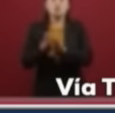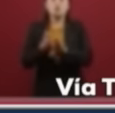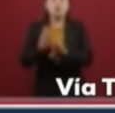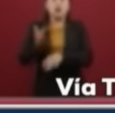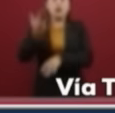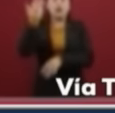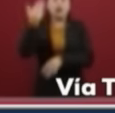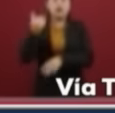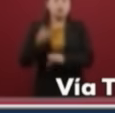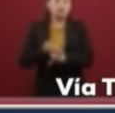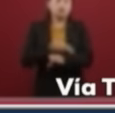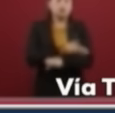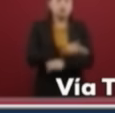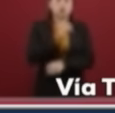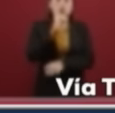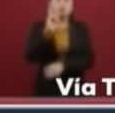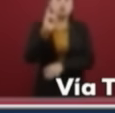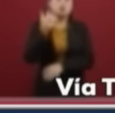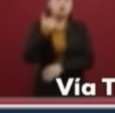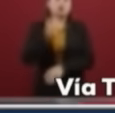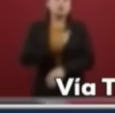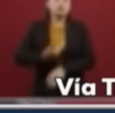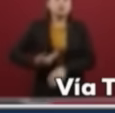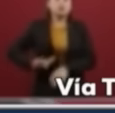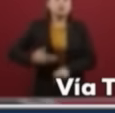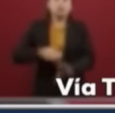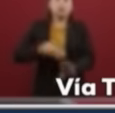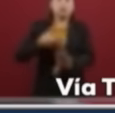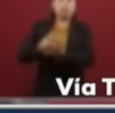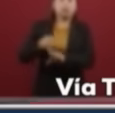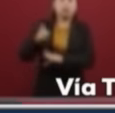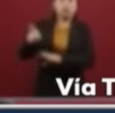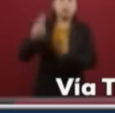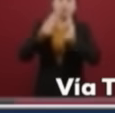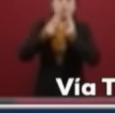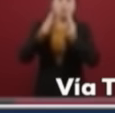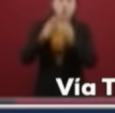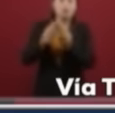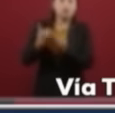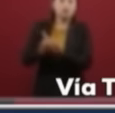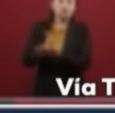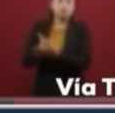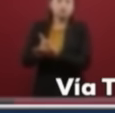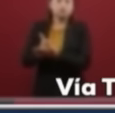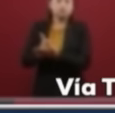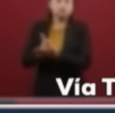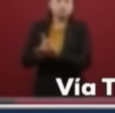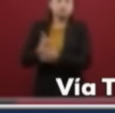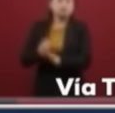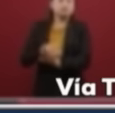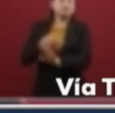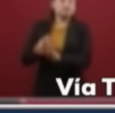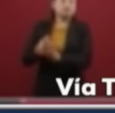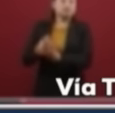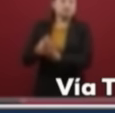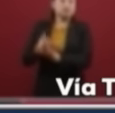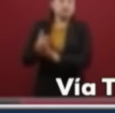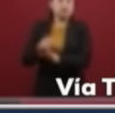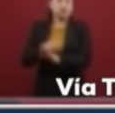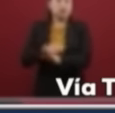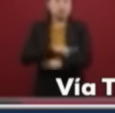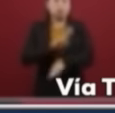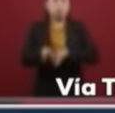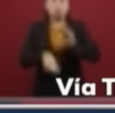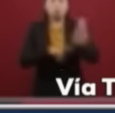tarea antes y yo sabía que las cifras de muertos son terribles, si sigue así, si nada cambia, este va a ser el peor año en la